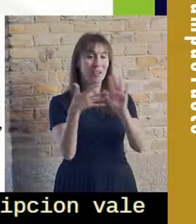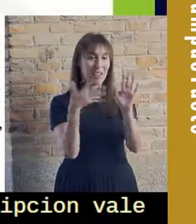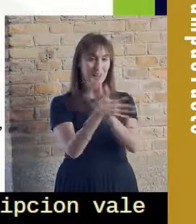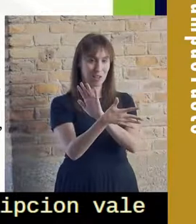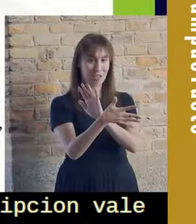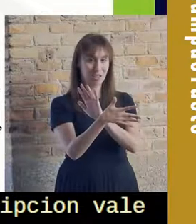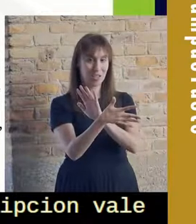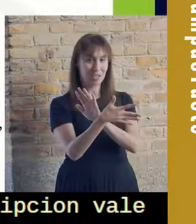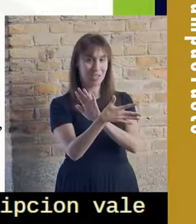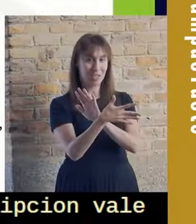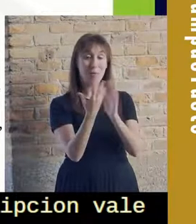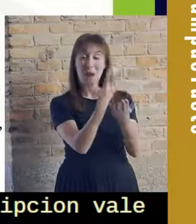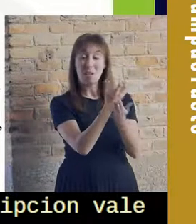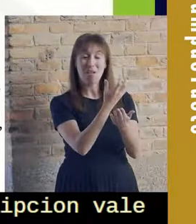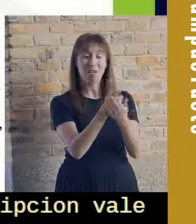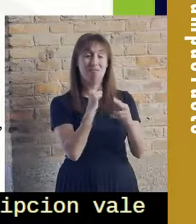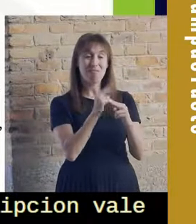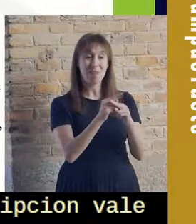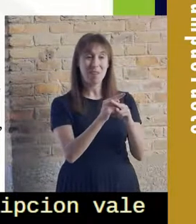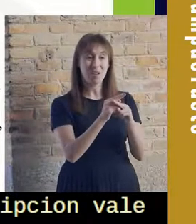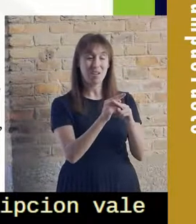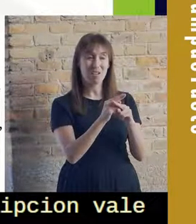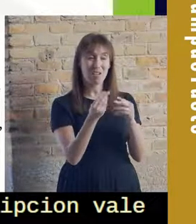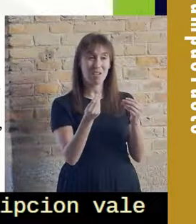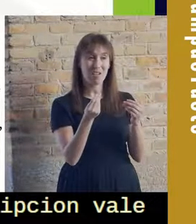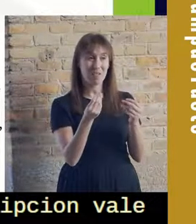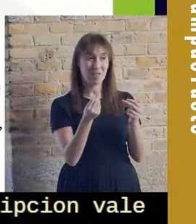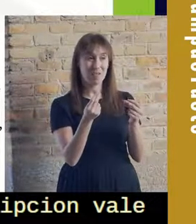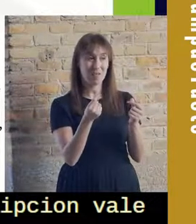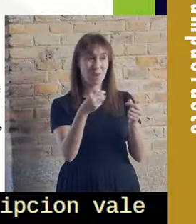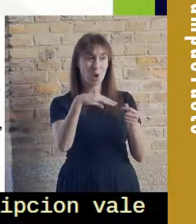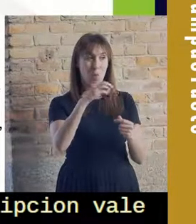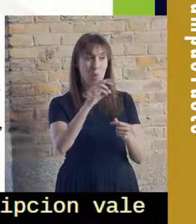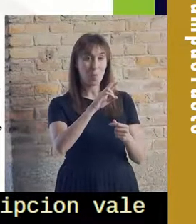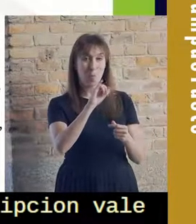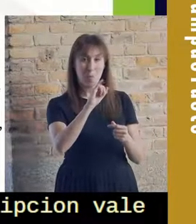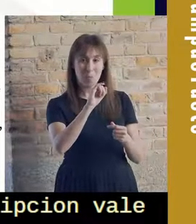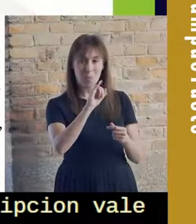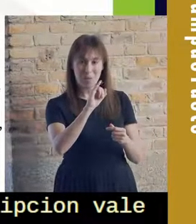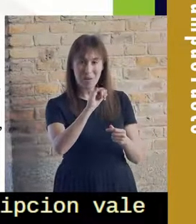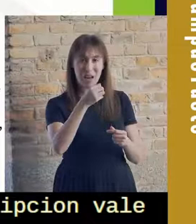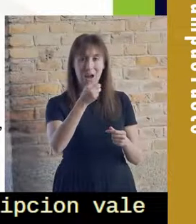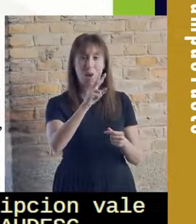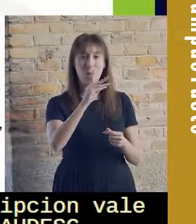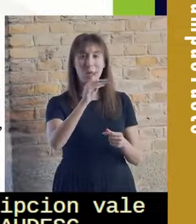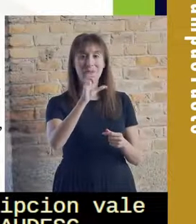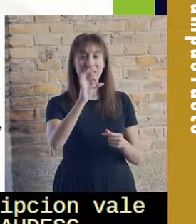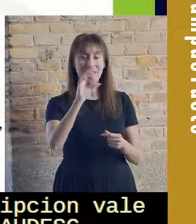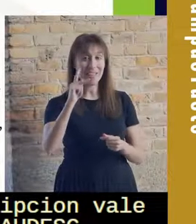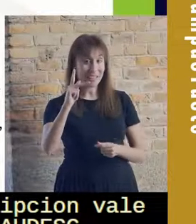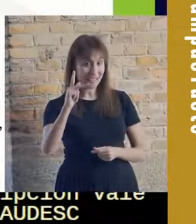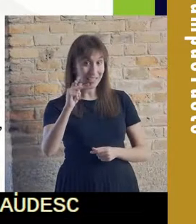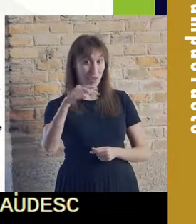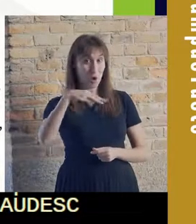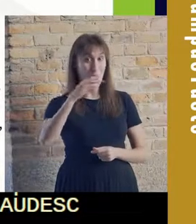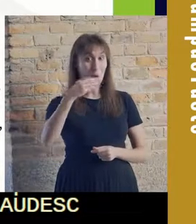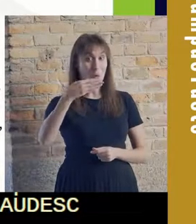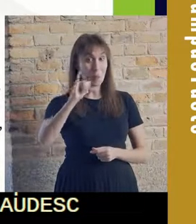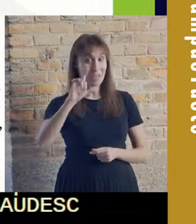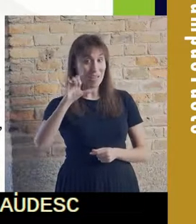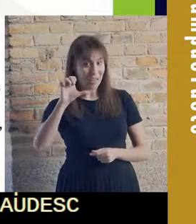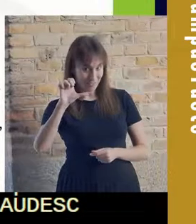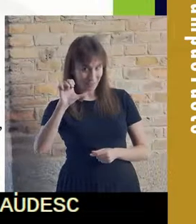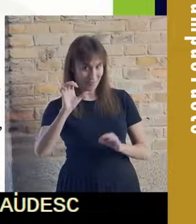aplicación que se llama e móvil audesc audesc Mobile mobiles